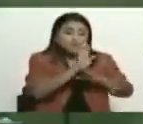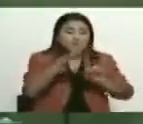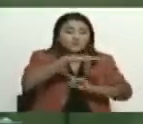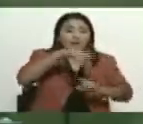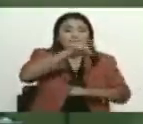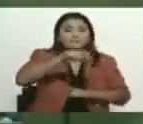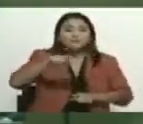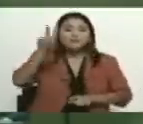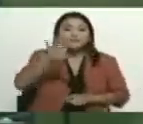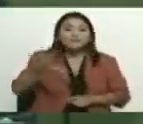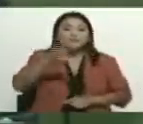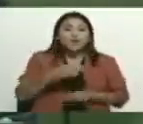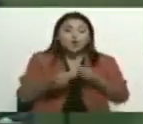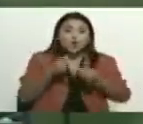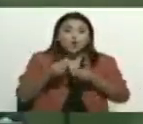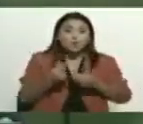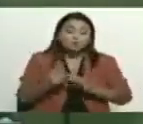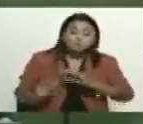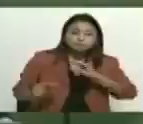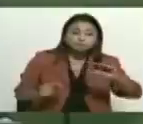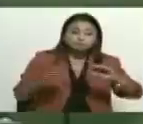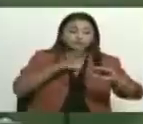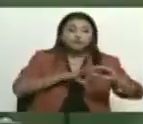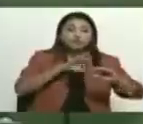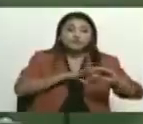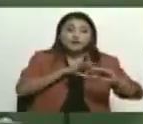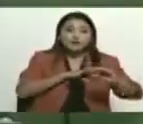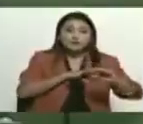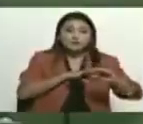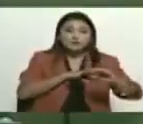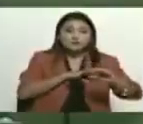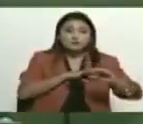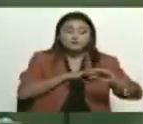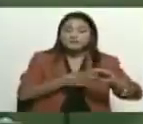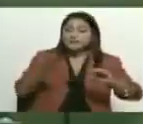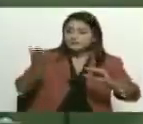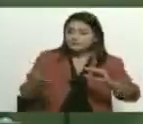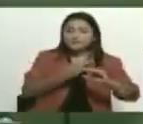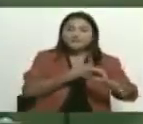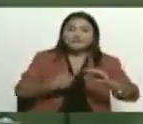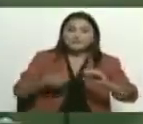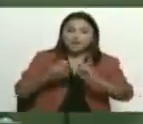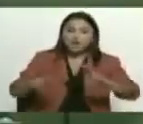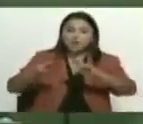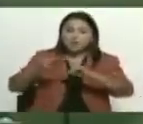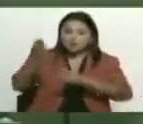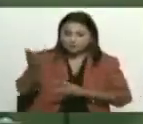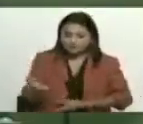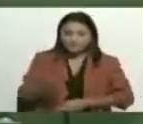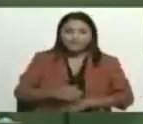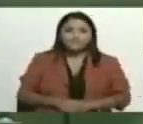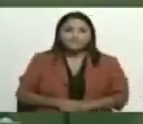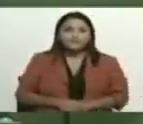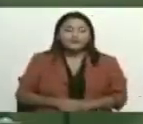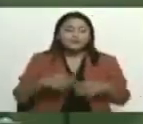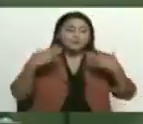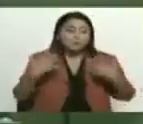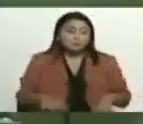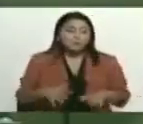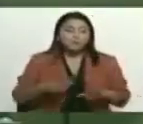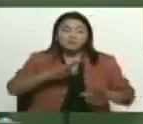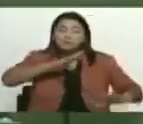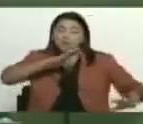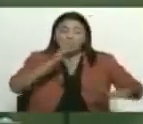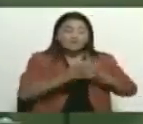nuestro pueblo a través de la inversión social. Señor presidente, estamos ante una catástrofe